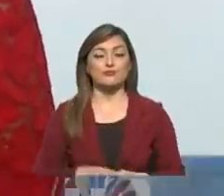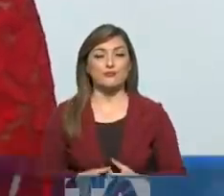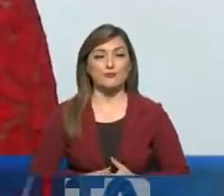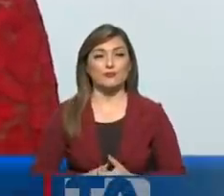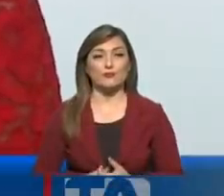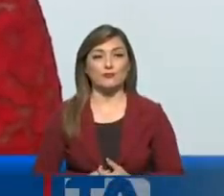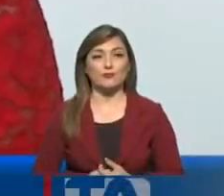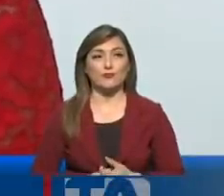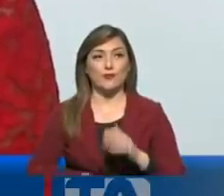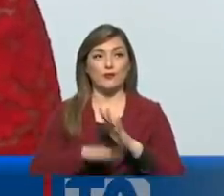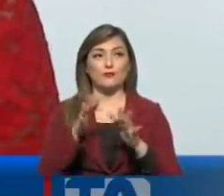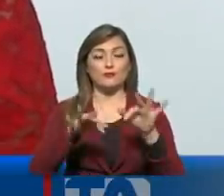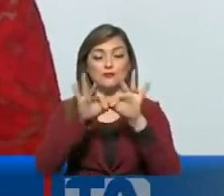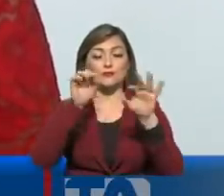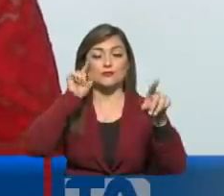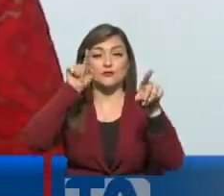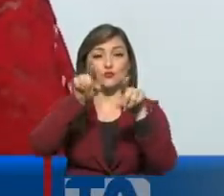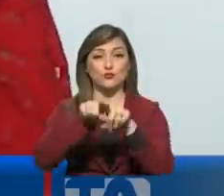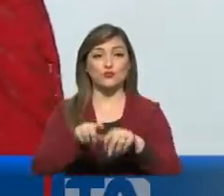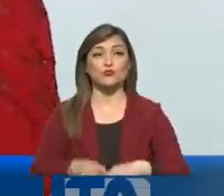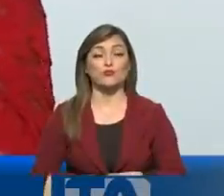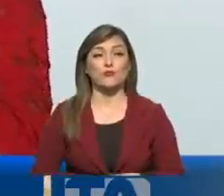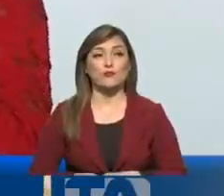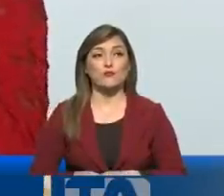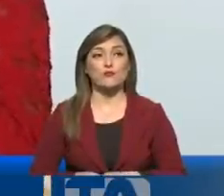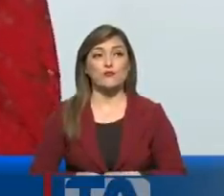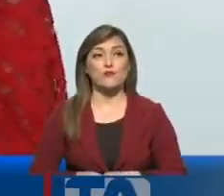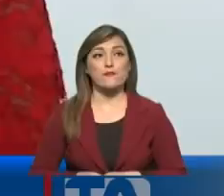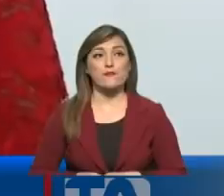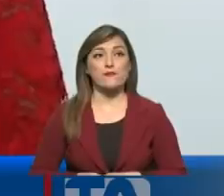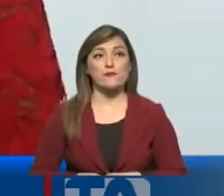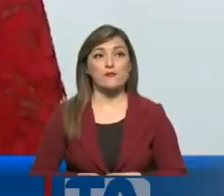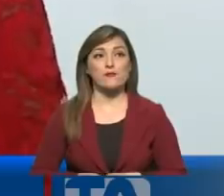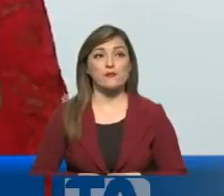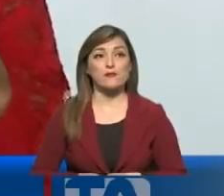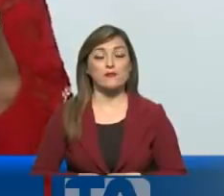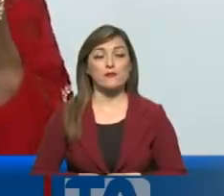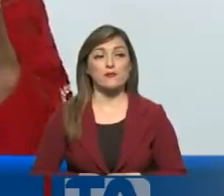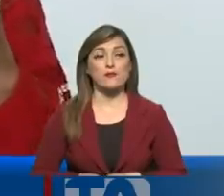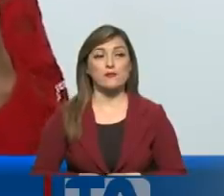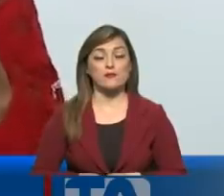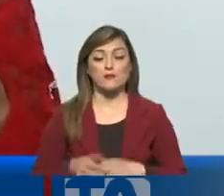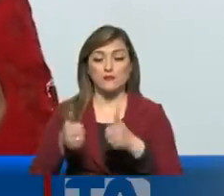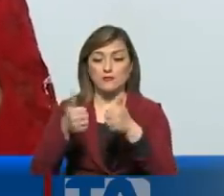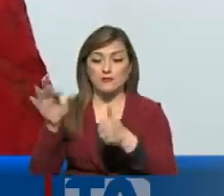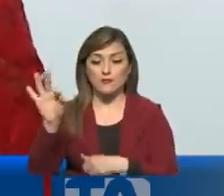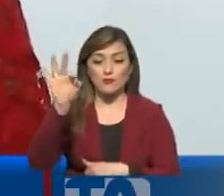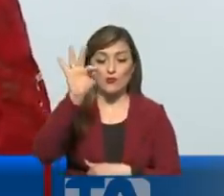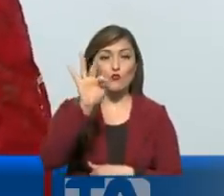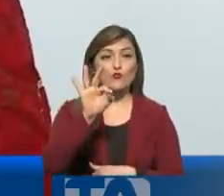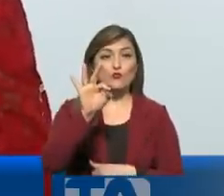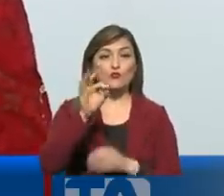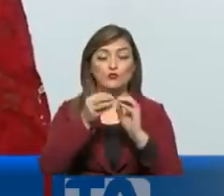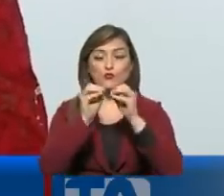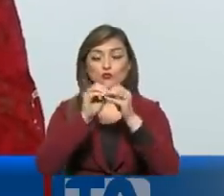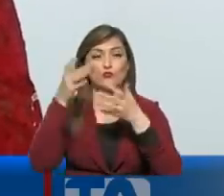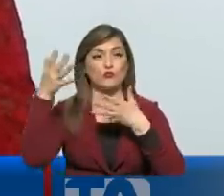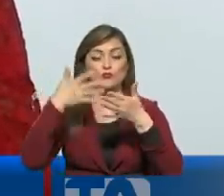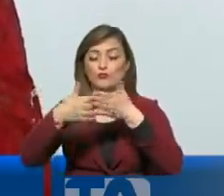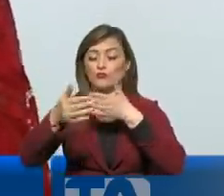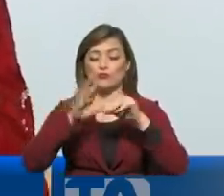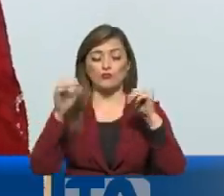es llegar al consenso, que nos pongamos de acuerdo más allá de los nombres, en los bloques, las bancadas,